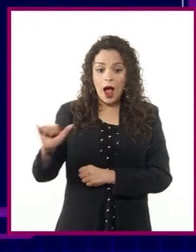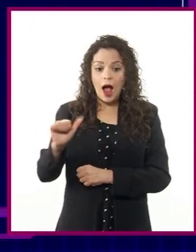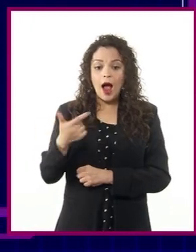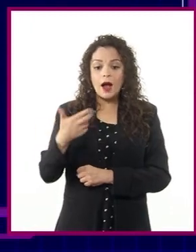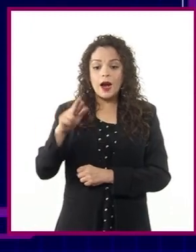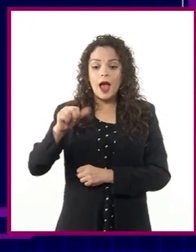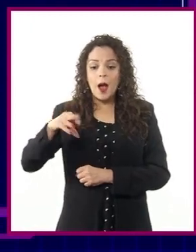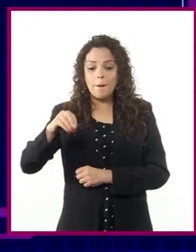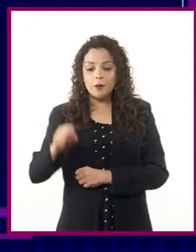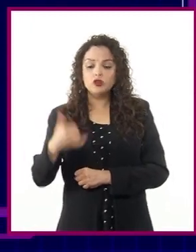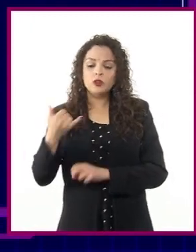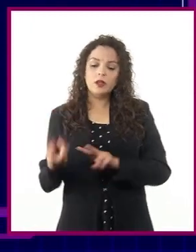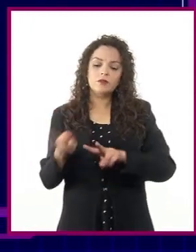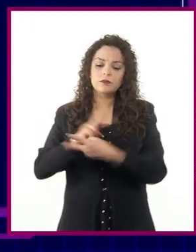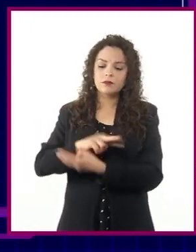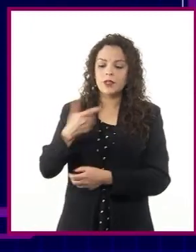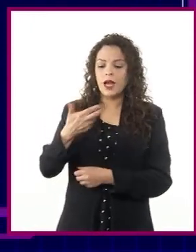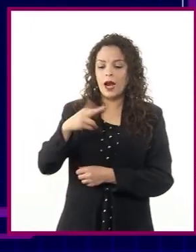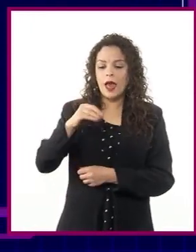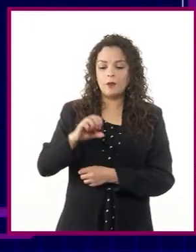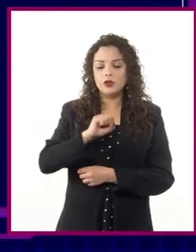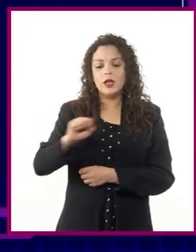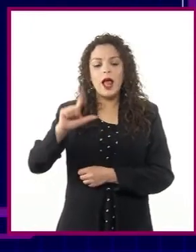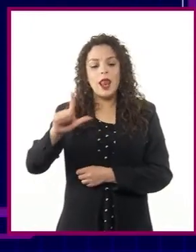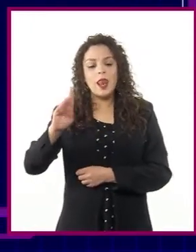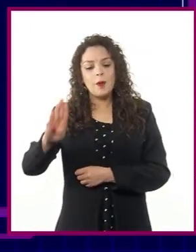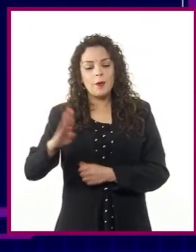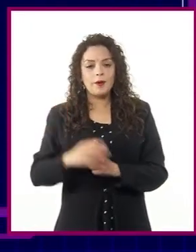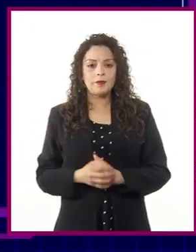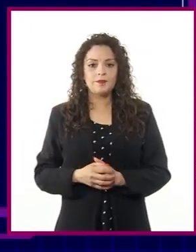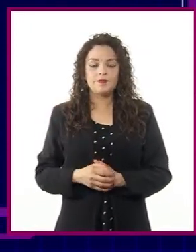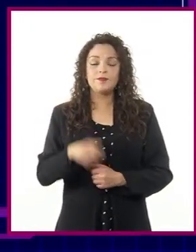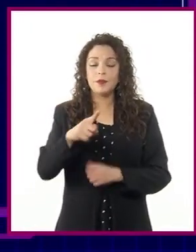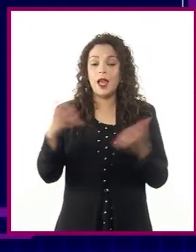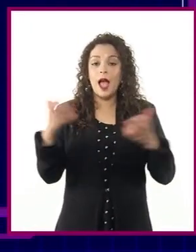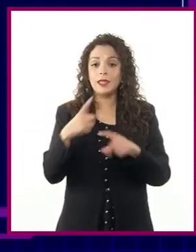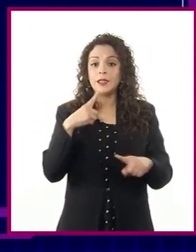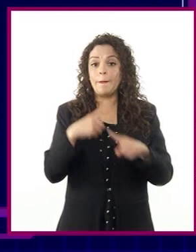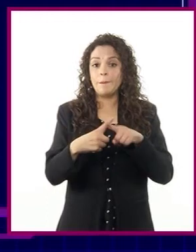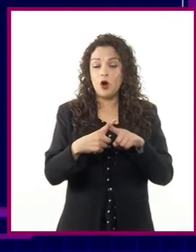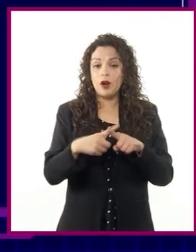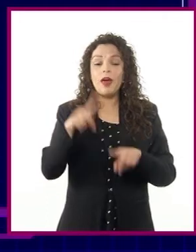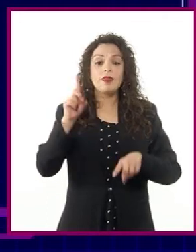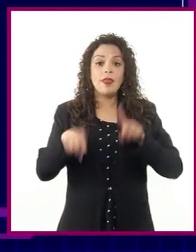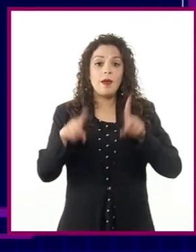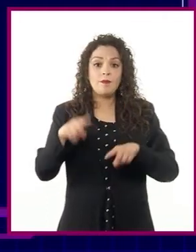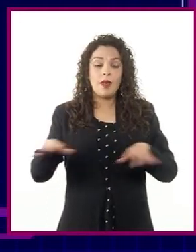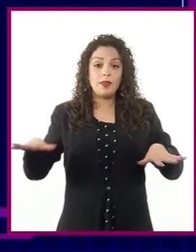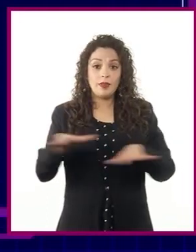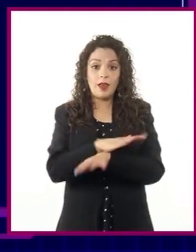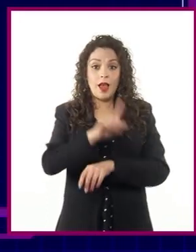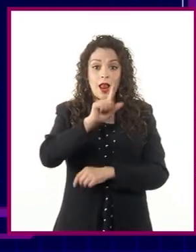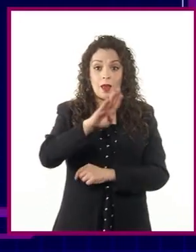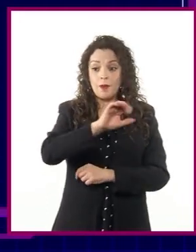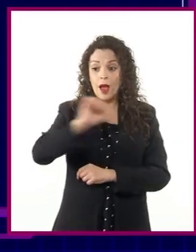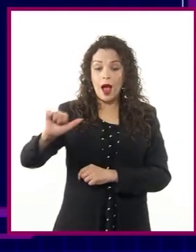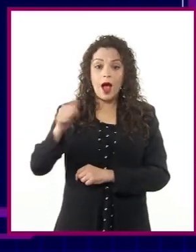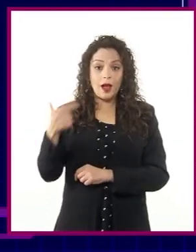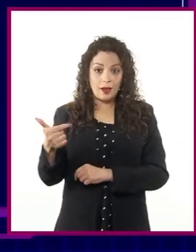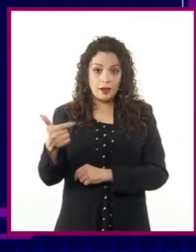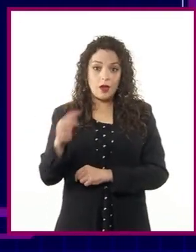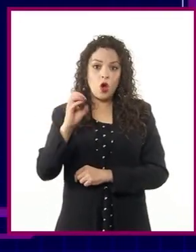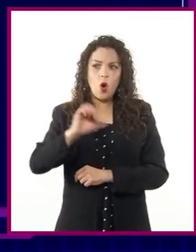libras. El procedimiento se reduce a resolver una multiplicación si se trata de pasar libras a gramos o cualquier